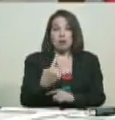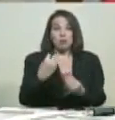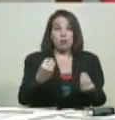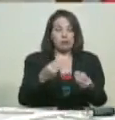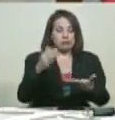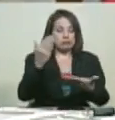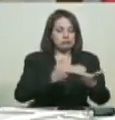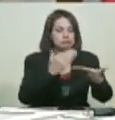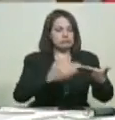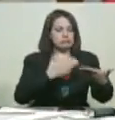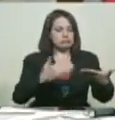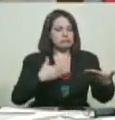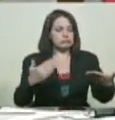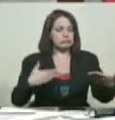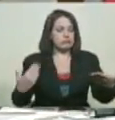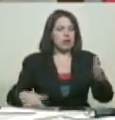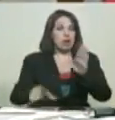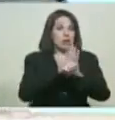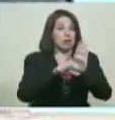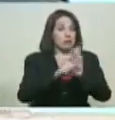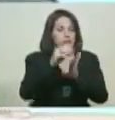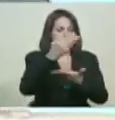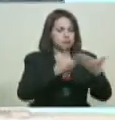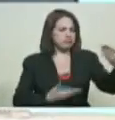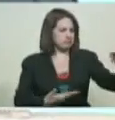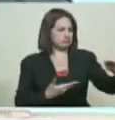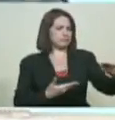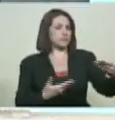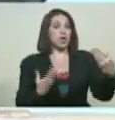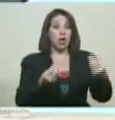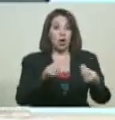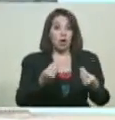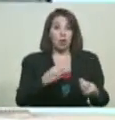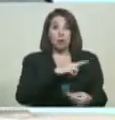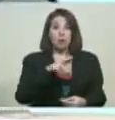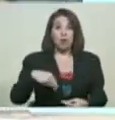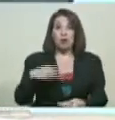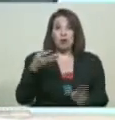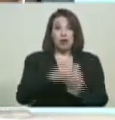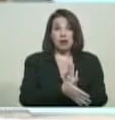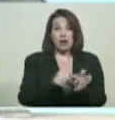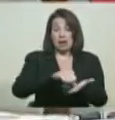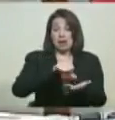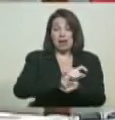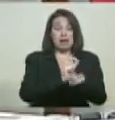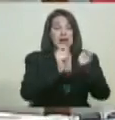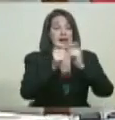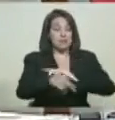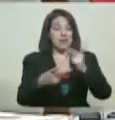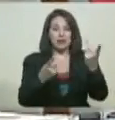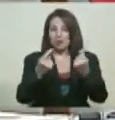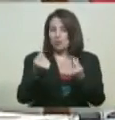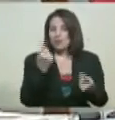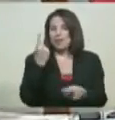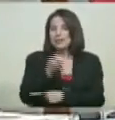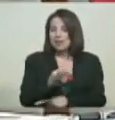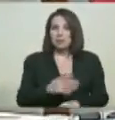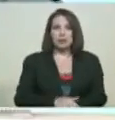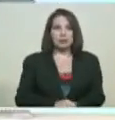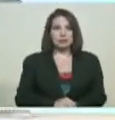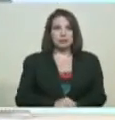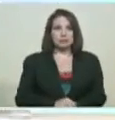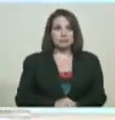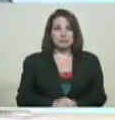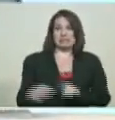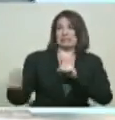le decía el centro de toda nuestra acción tiene que ser la revolución económica la transformación económica pasar de la guerra